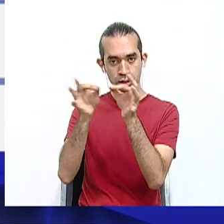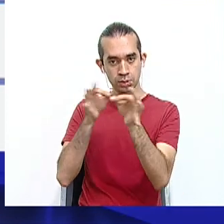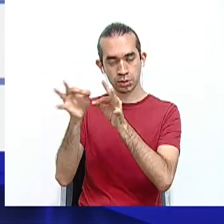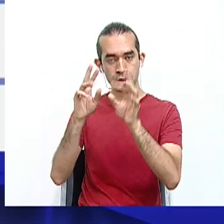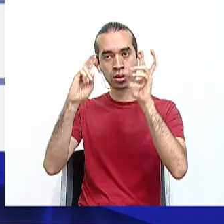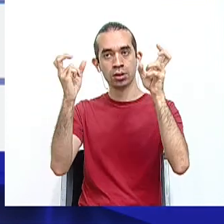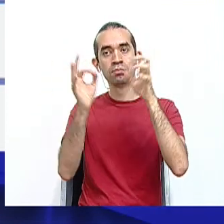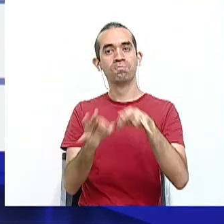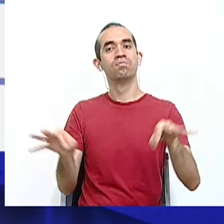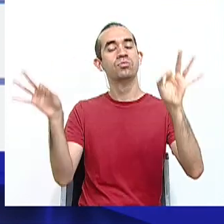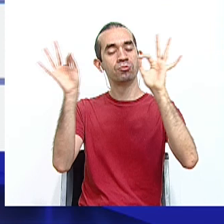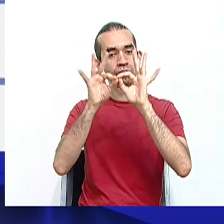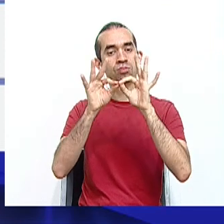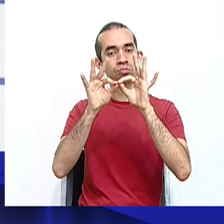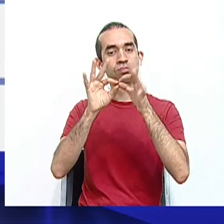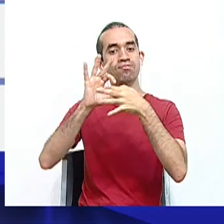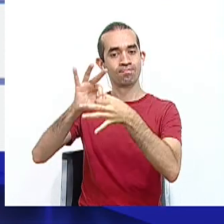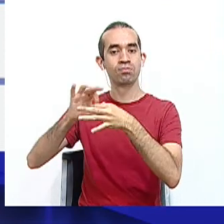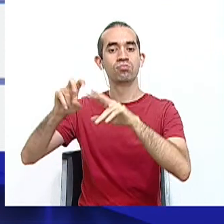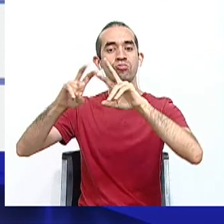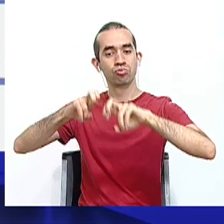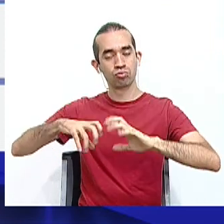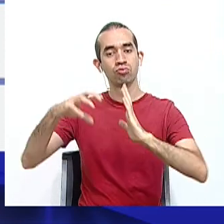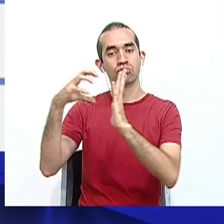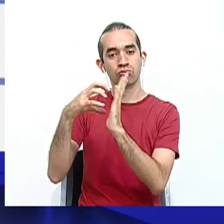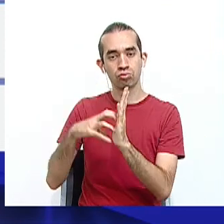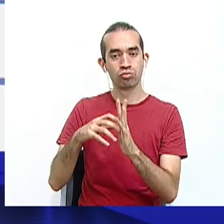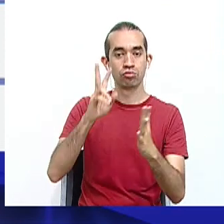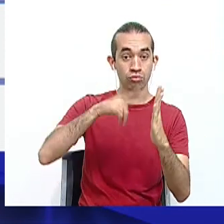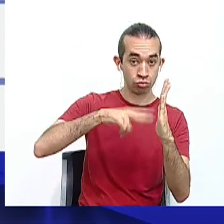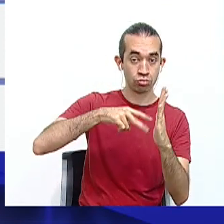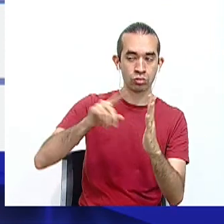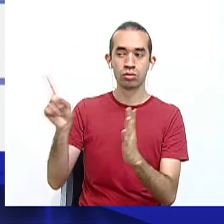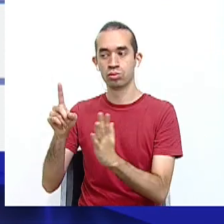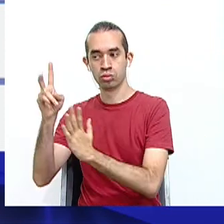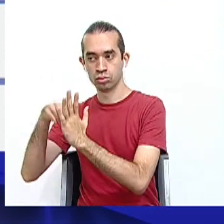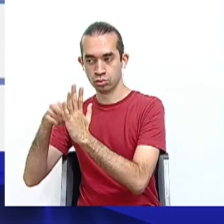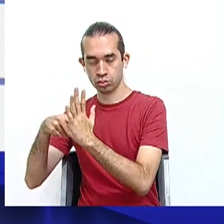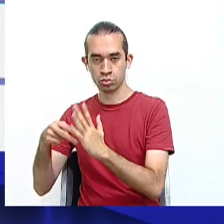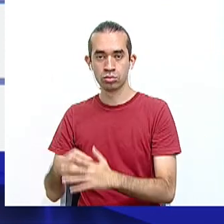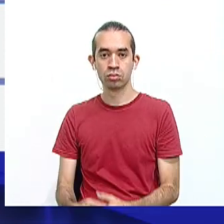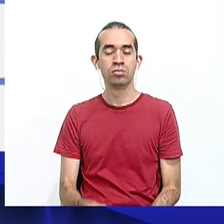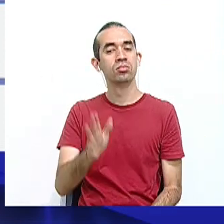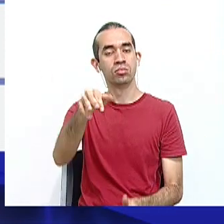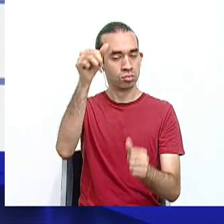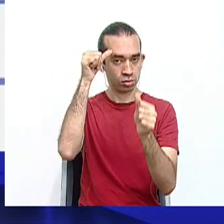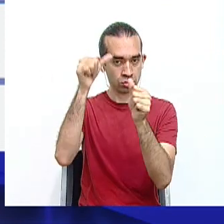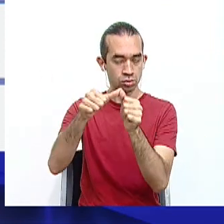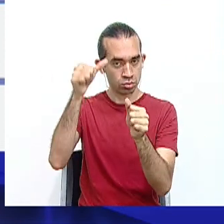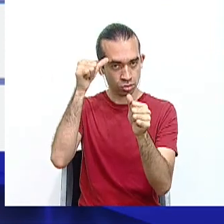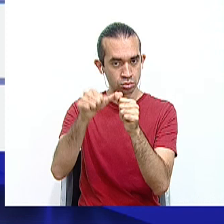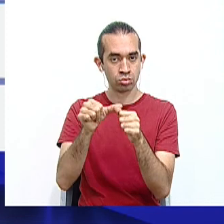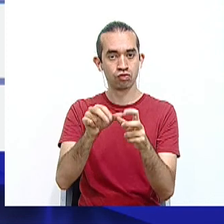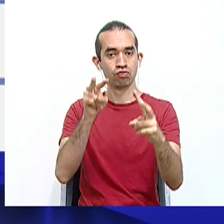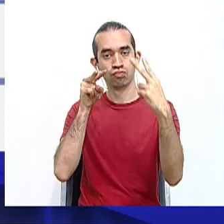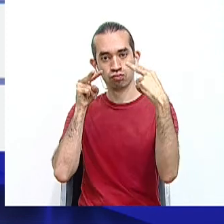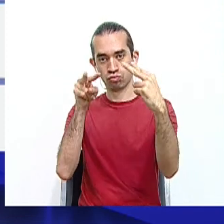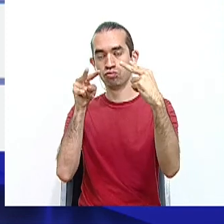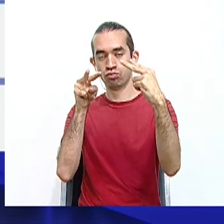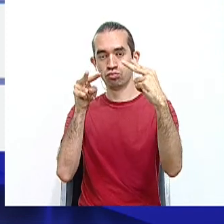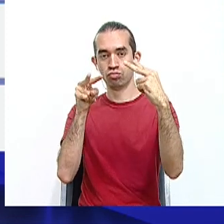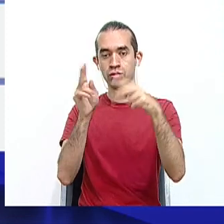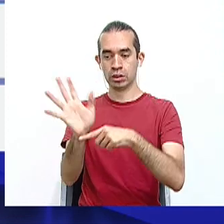muy importantes sobre el análisis de textos, tanto literarios como no literarios. Recuerden permanecer en nuestro